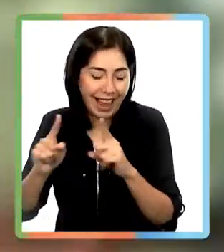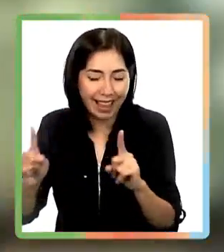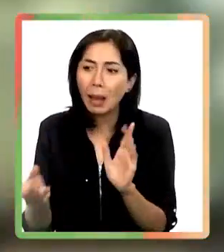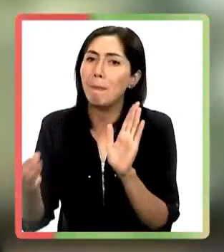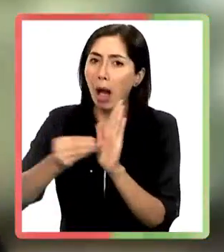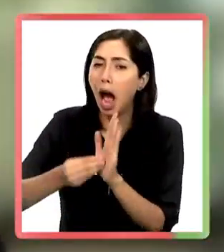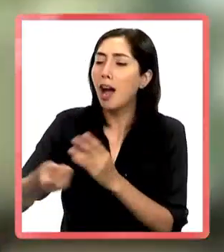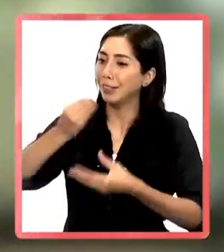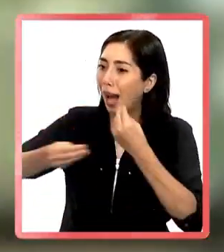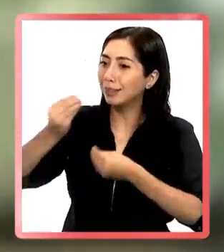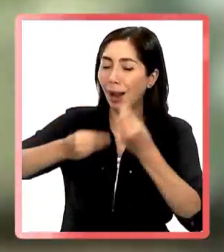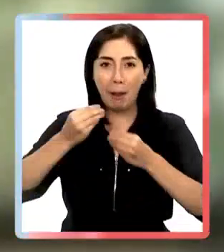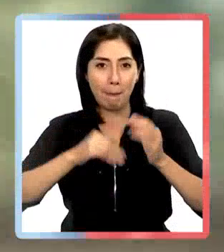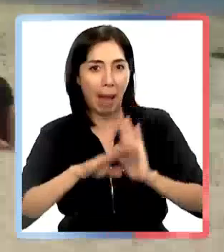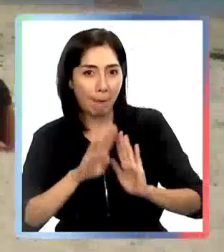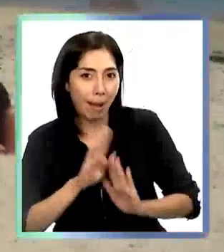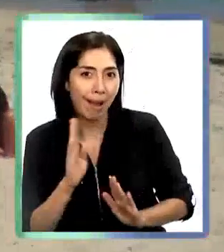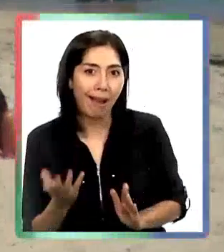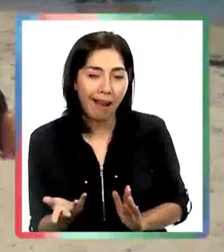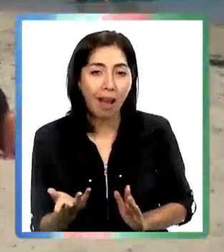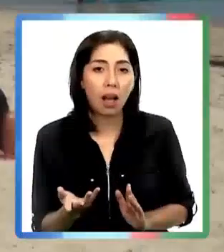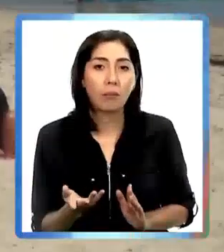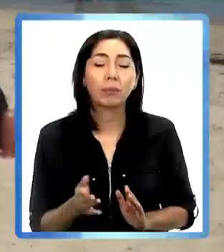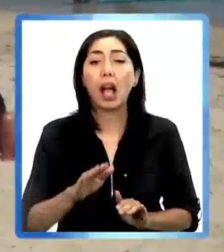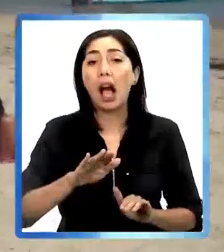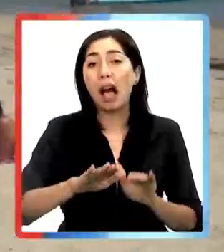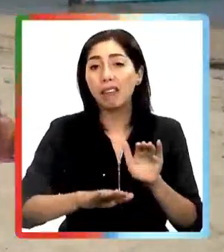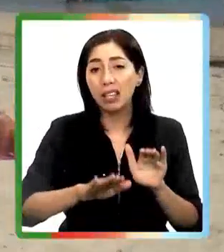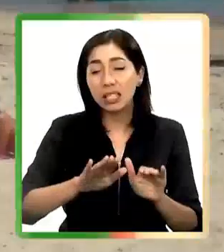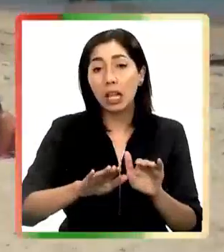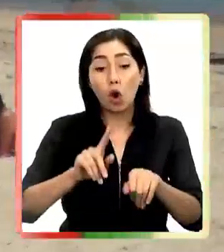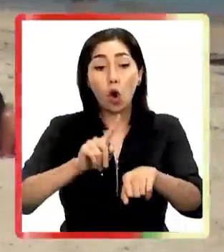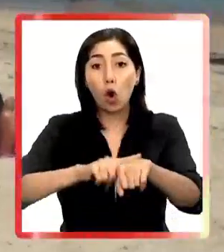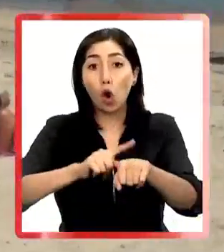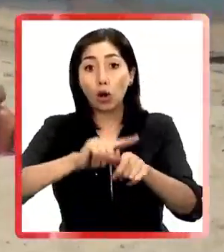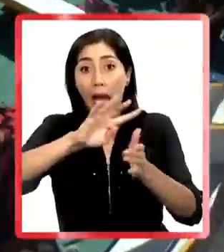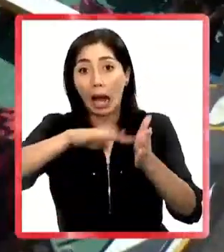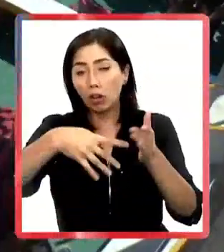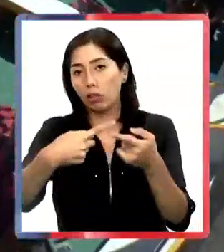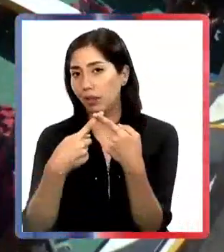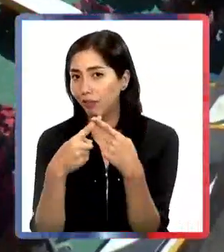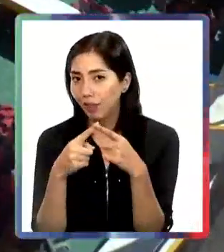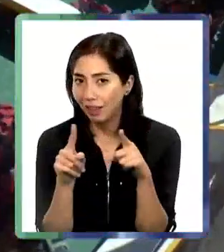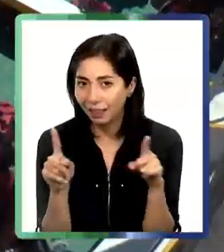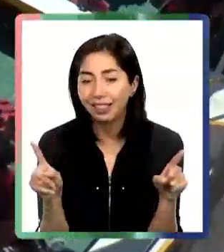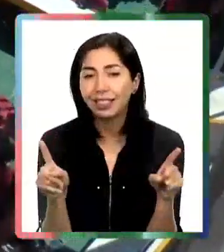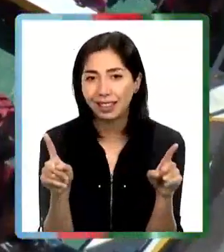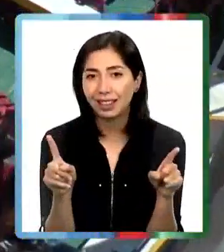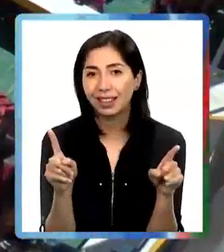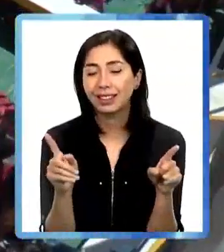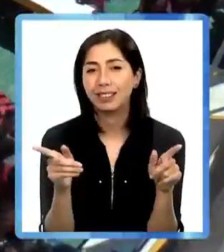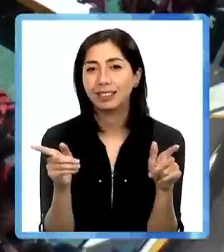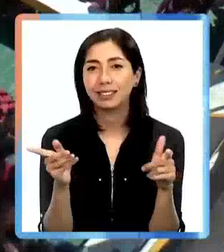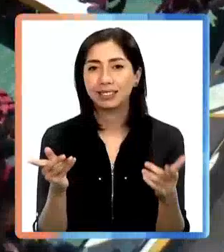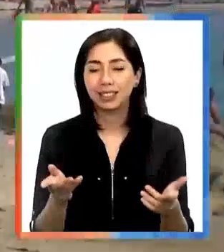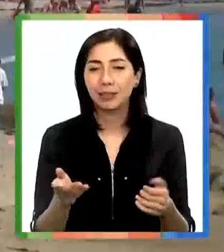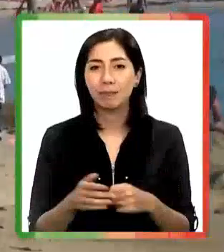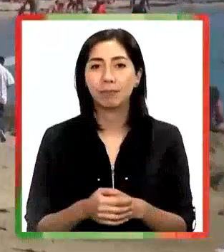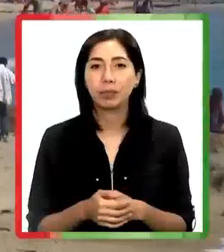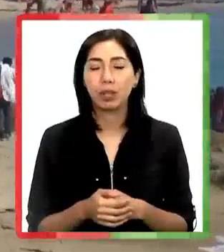distinto, comemos más a veces, ¿cierto? Comemos a horarios diferentes durante el día de lo que comemos